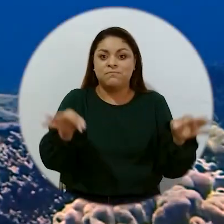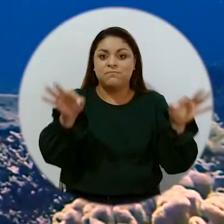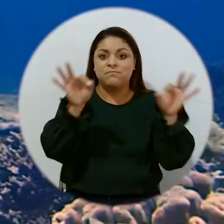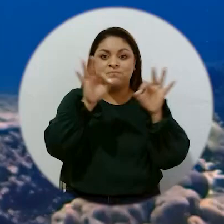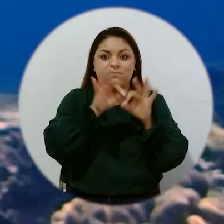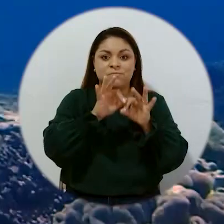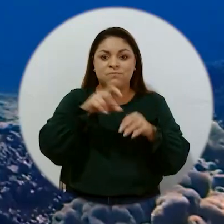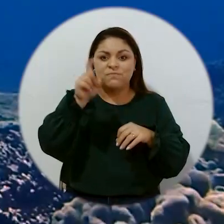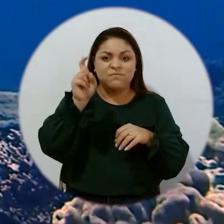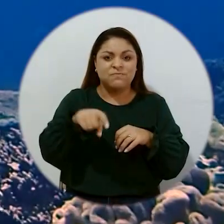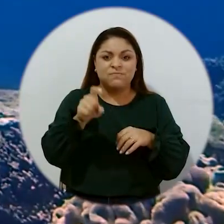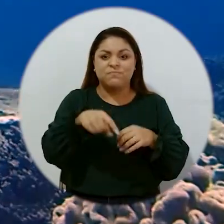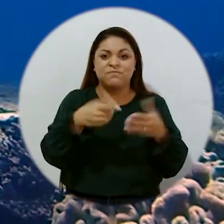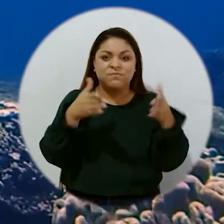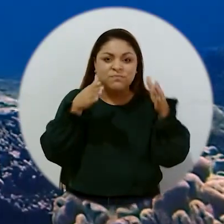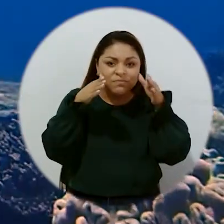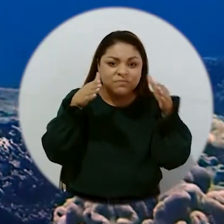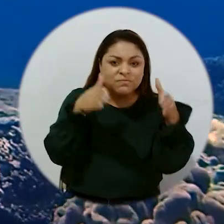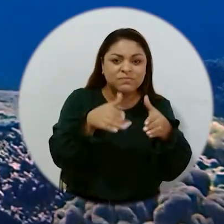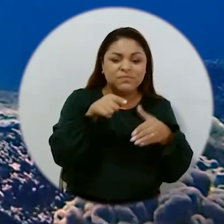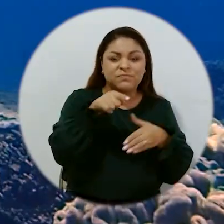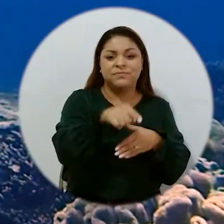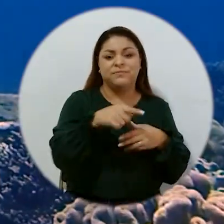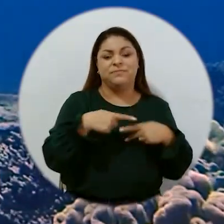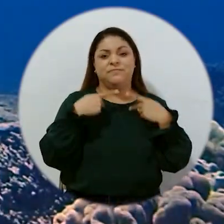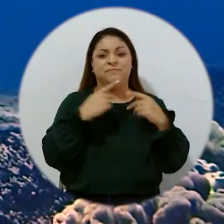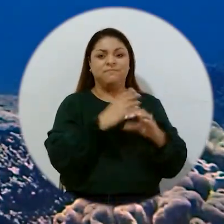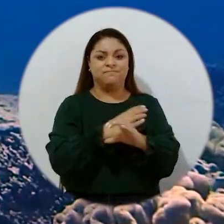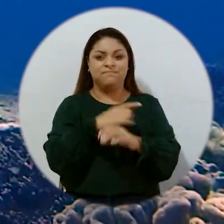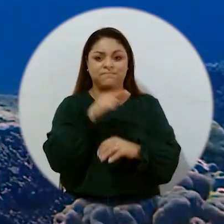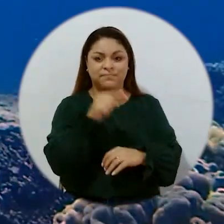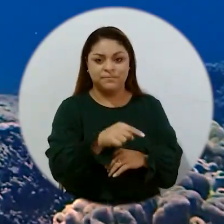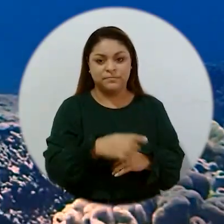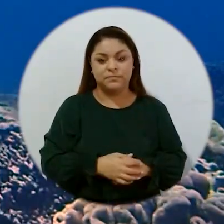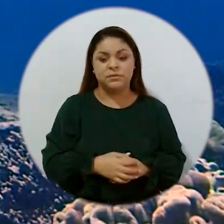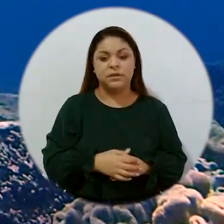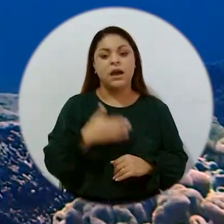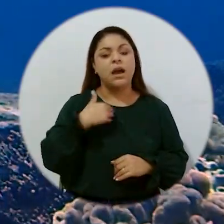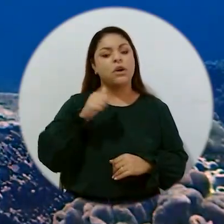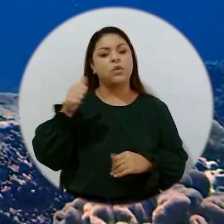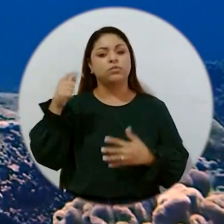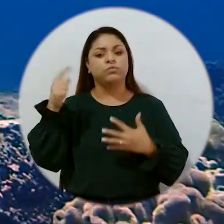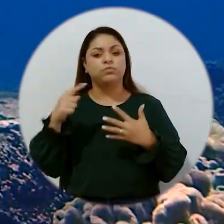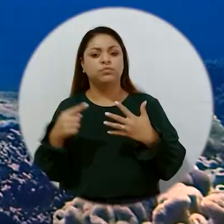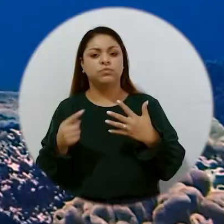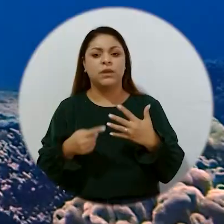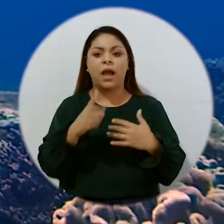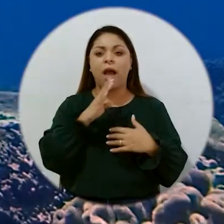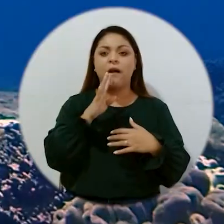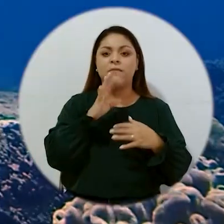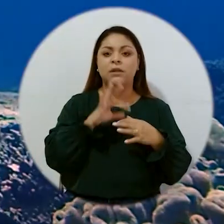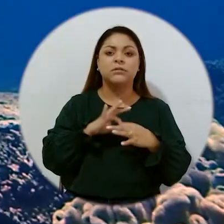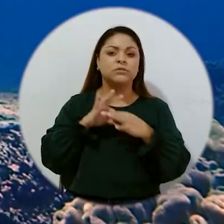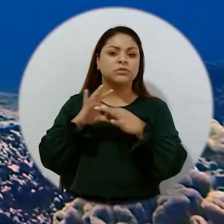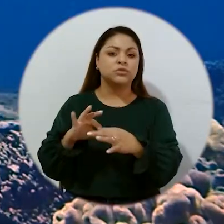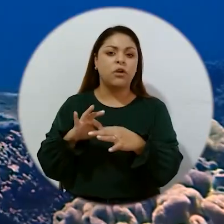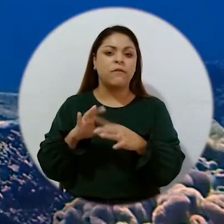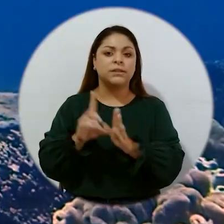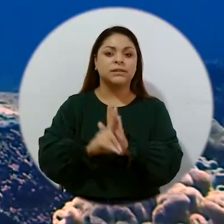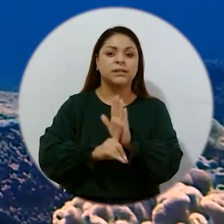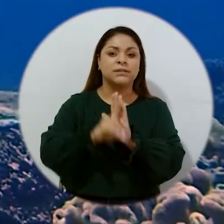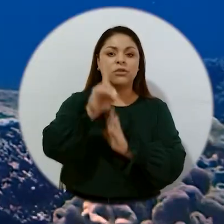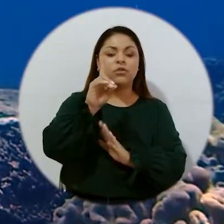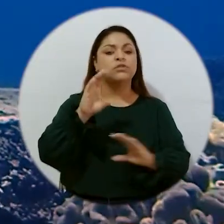es precisamente sobre gobernabilidad. Hay otros aspectos dedicados